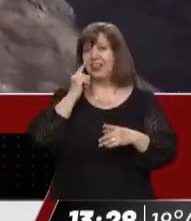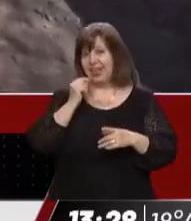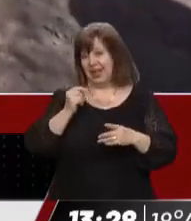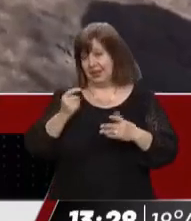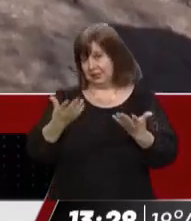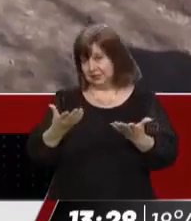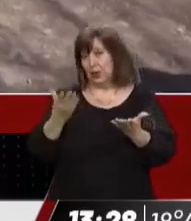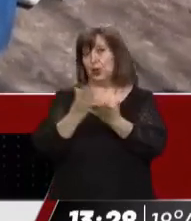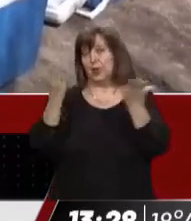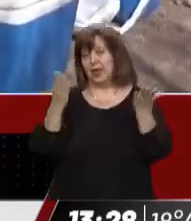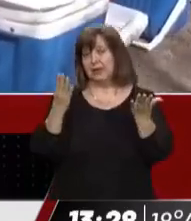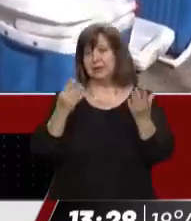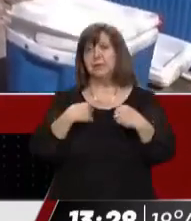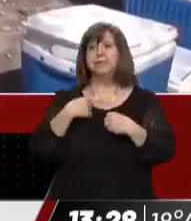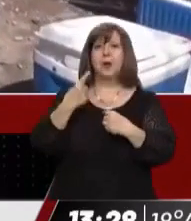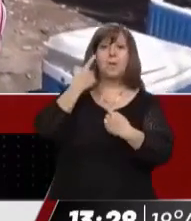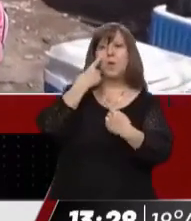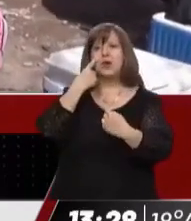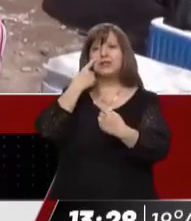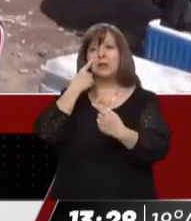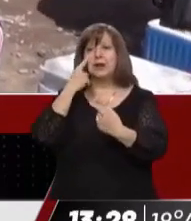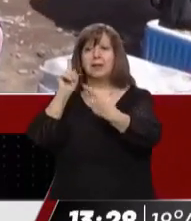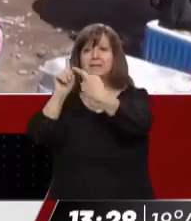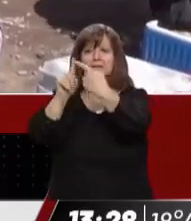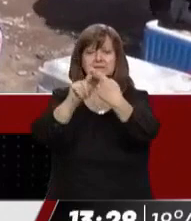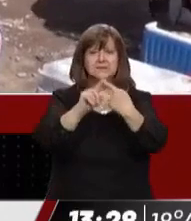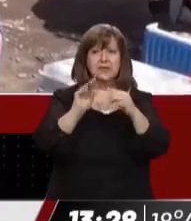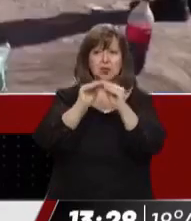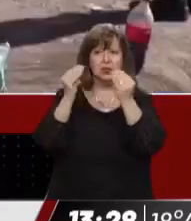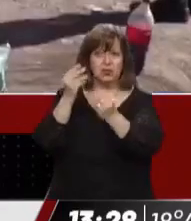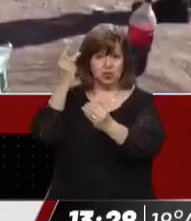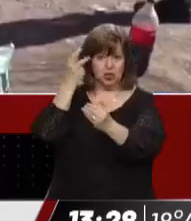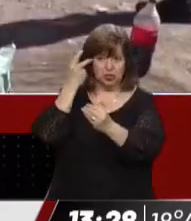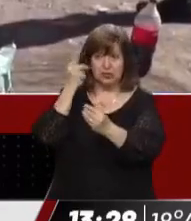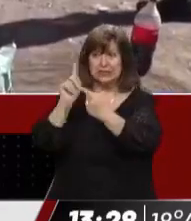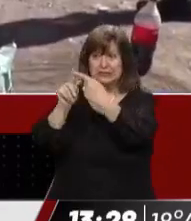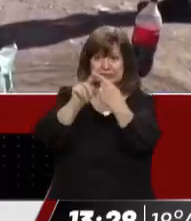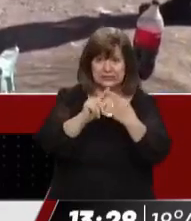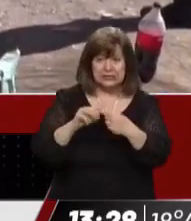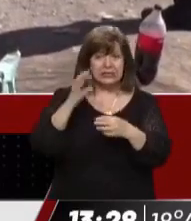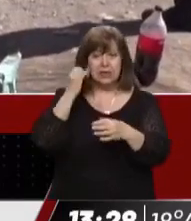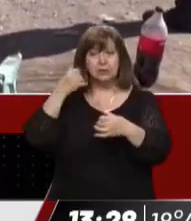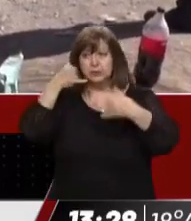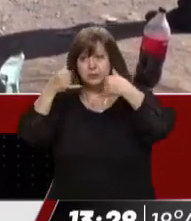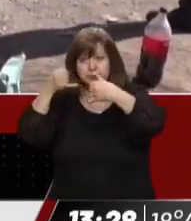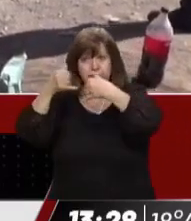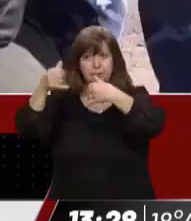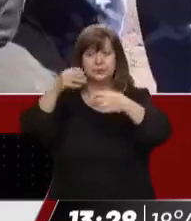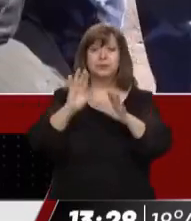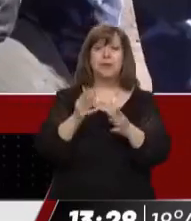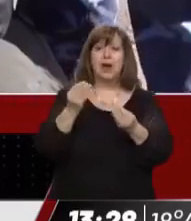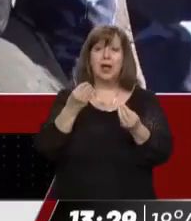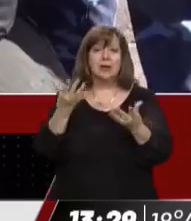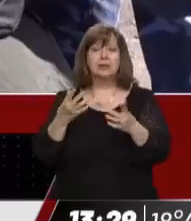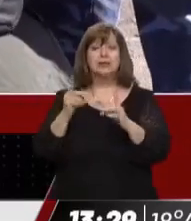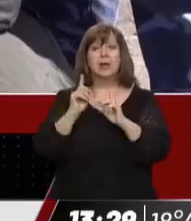idea es cubrir junto con los municipios la mayor cantidad posible del territorio de la provincia para tener una cobertura integral junto con los municipios y con